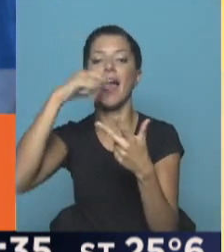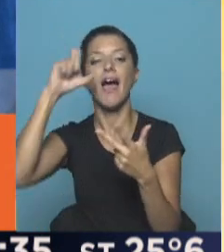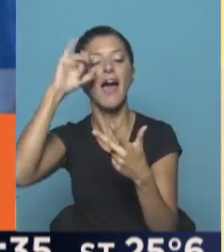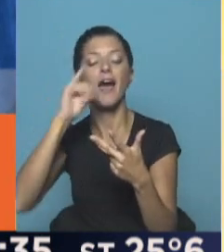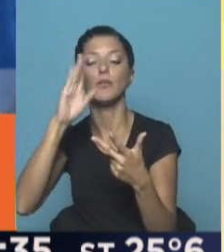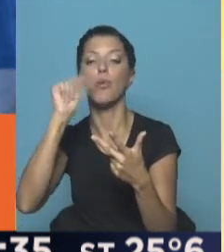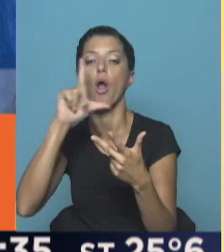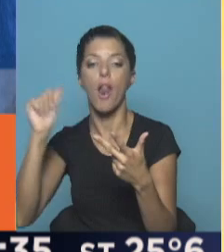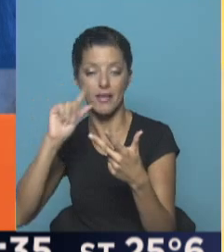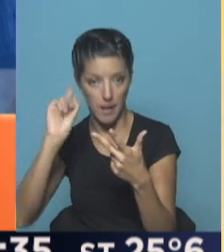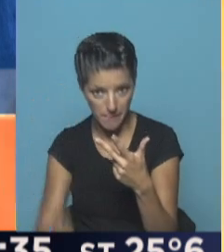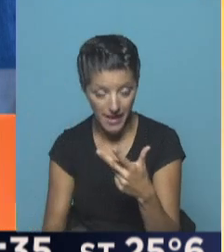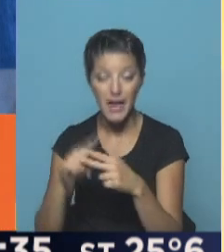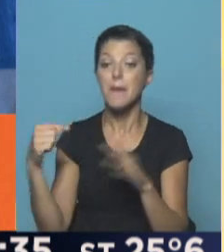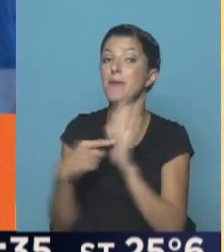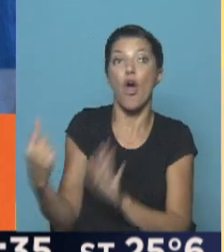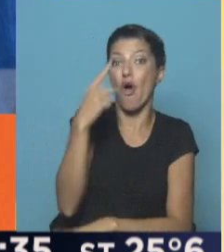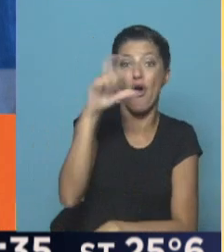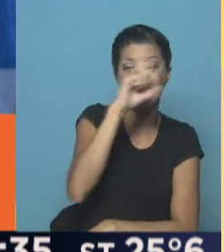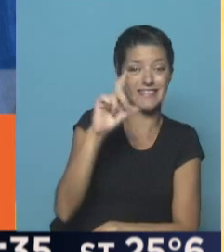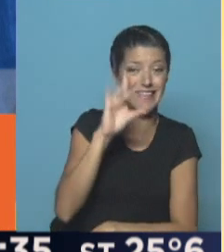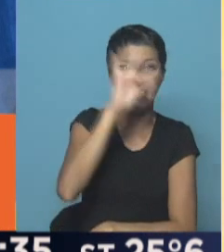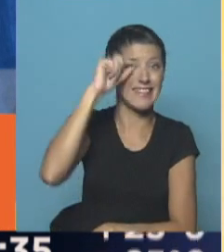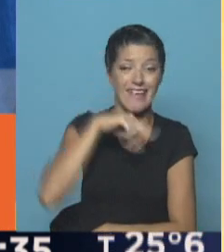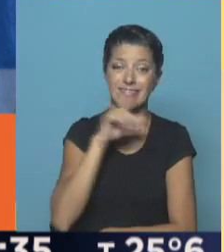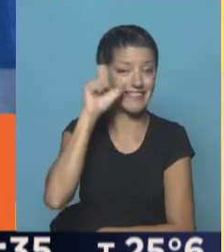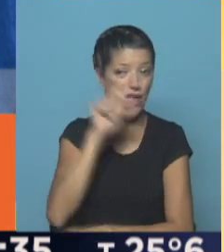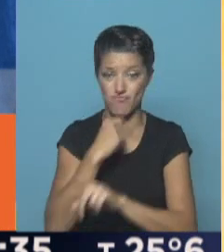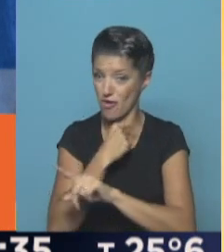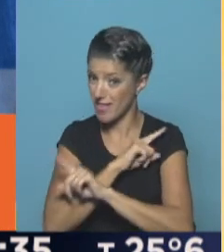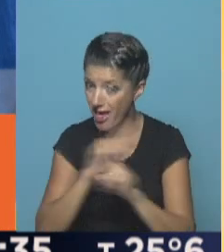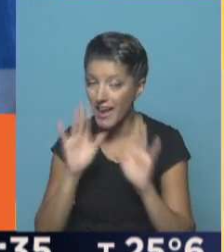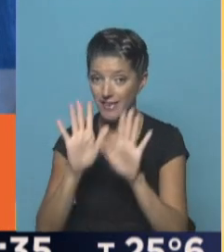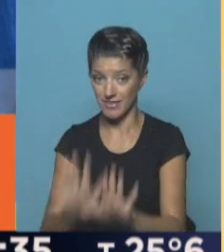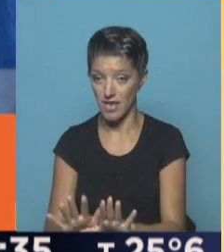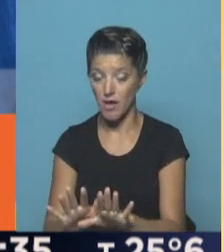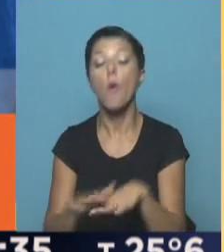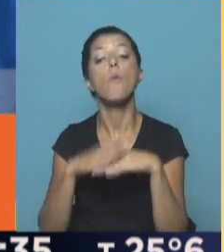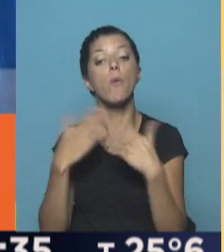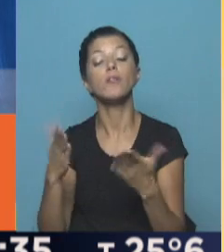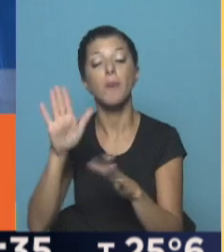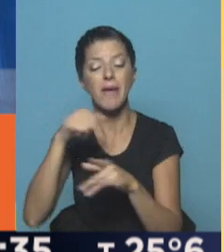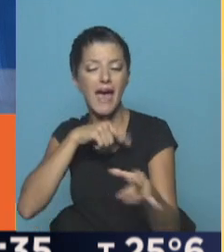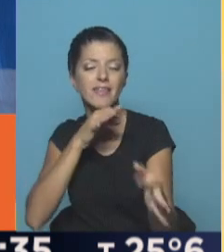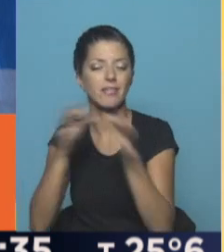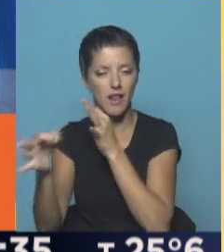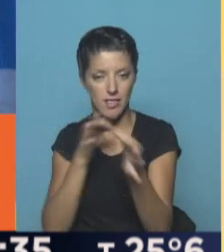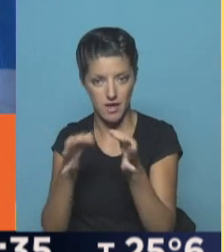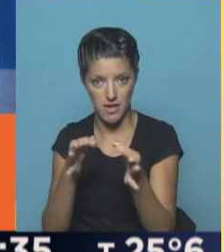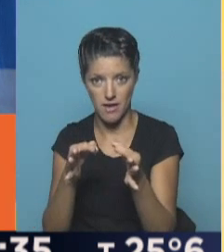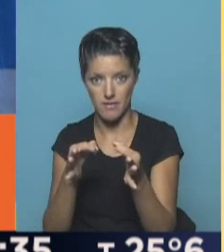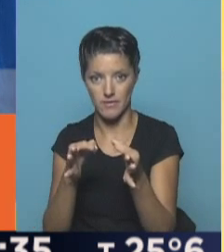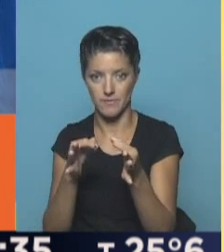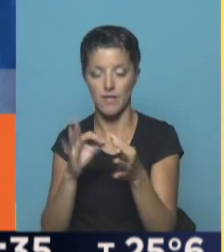para Occidente, de manera que de alguna manera tenía que actuar, y yo diría que parte de esta actuación estratégica estos días es